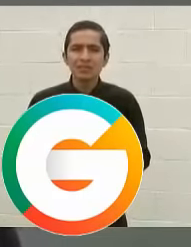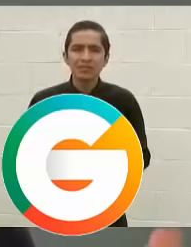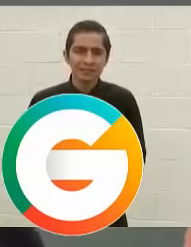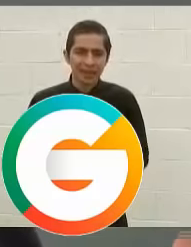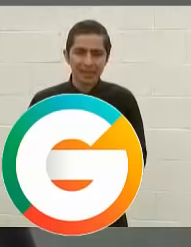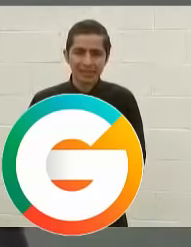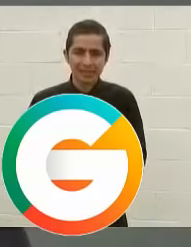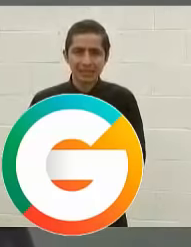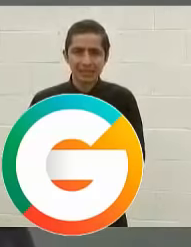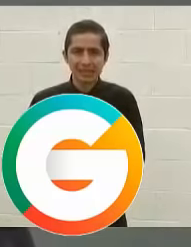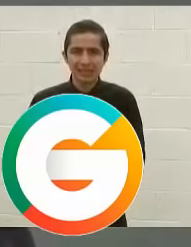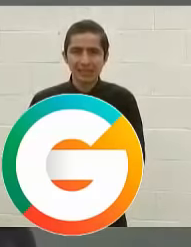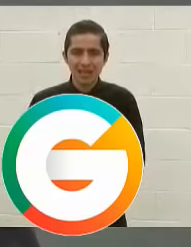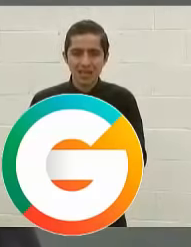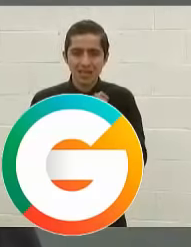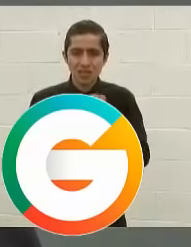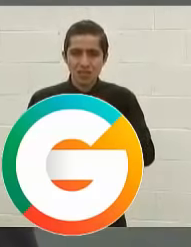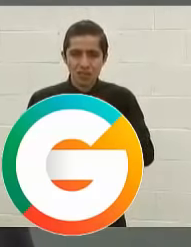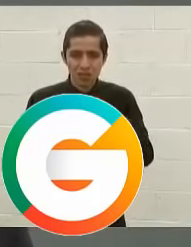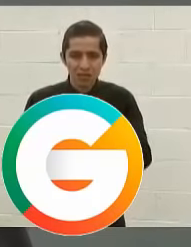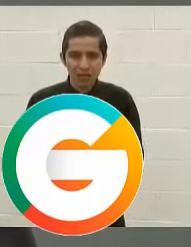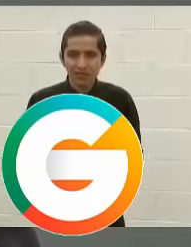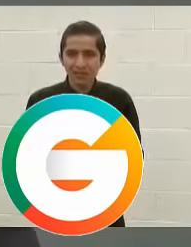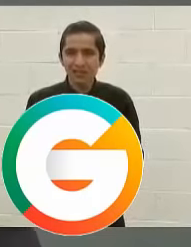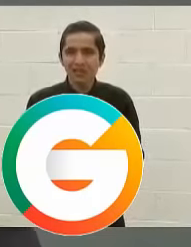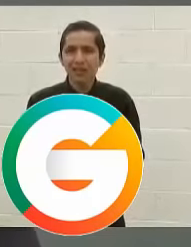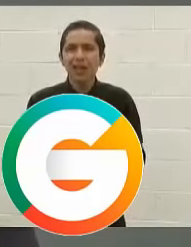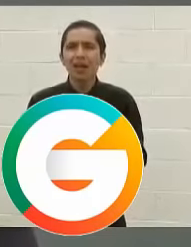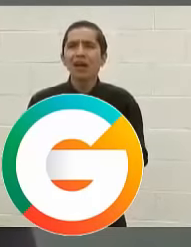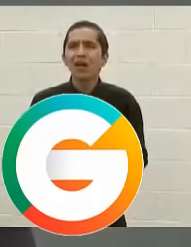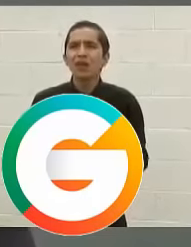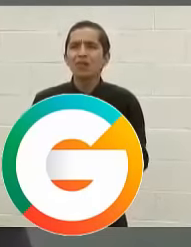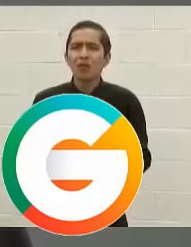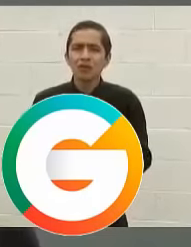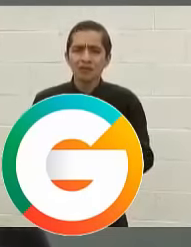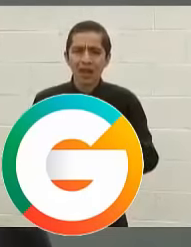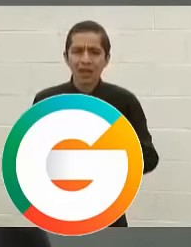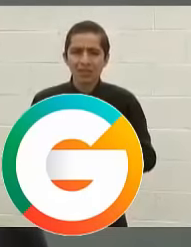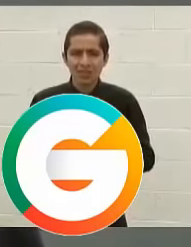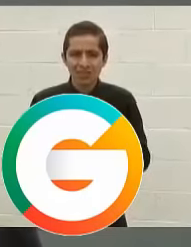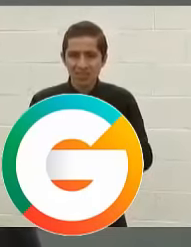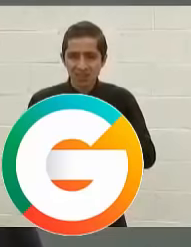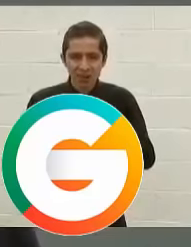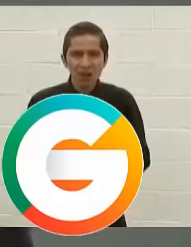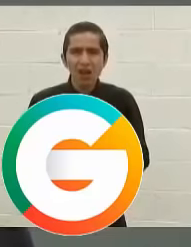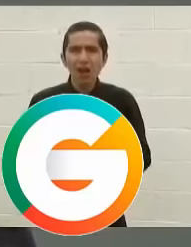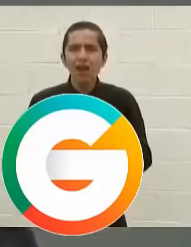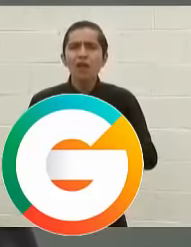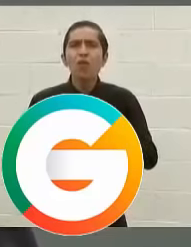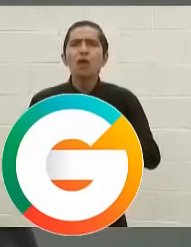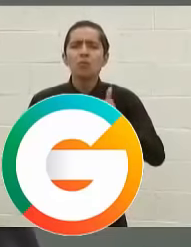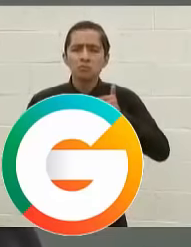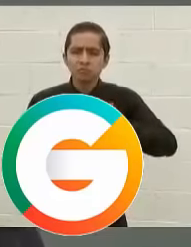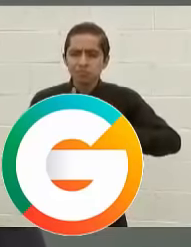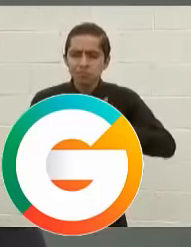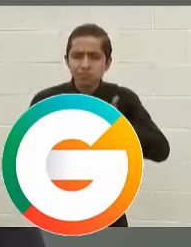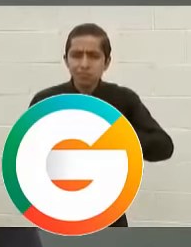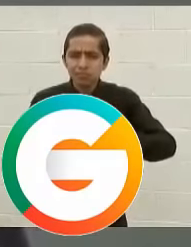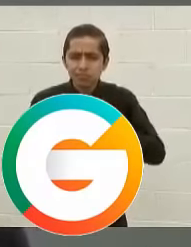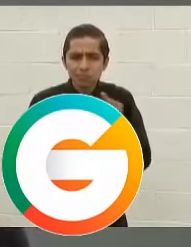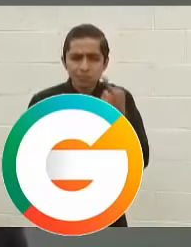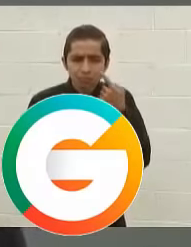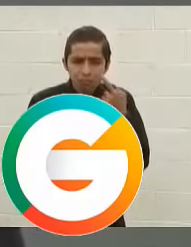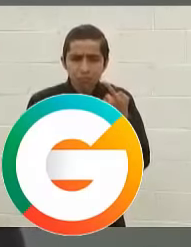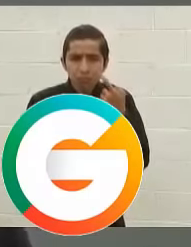de esa información, a la validez de esa información, y sobre la marcha se va evaluando la